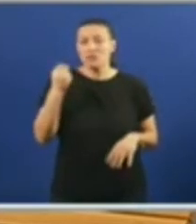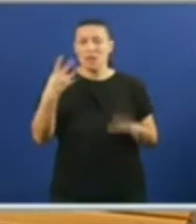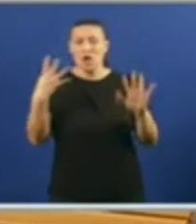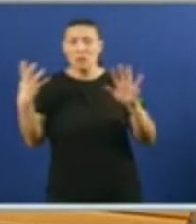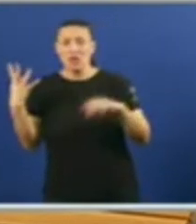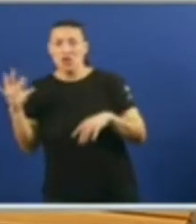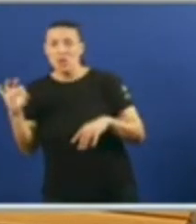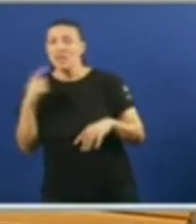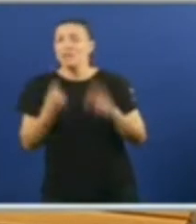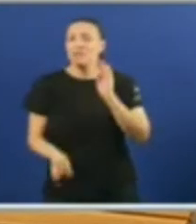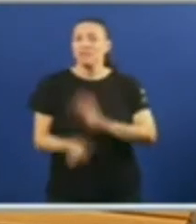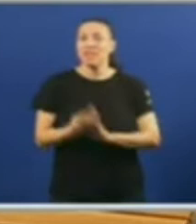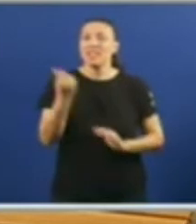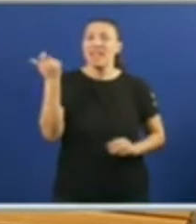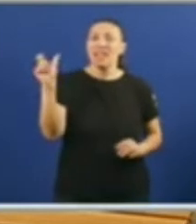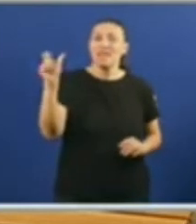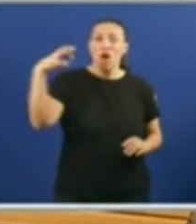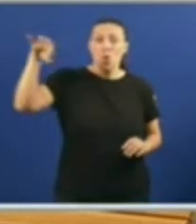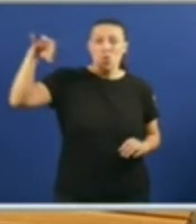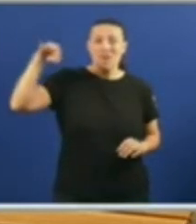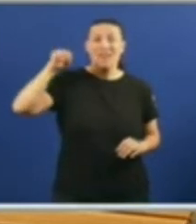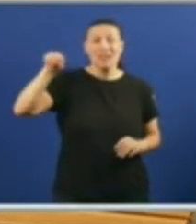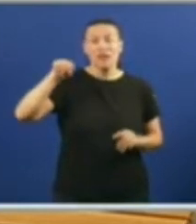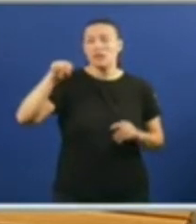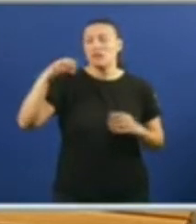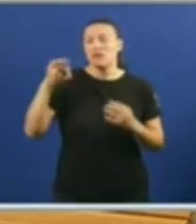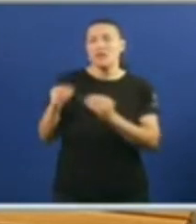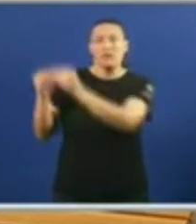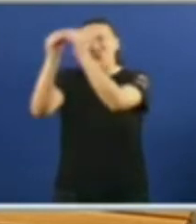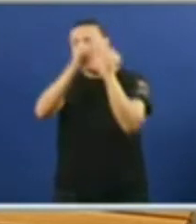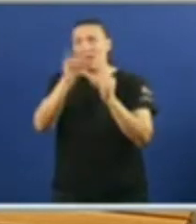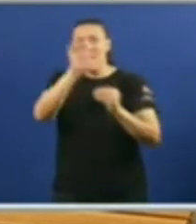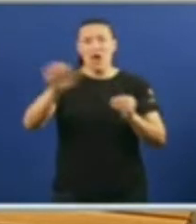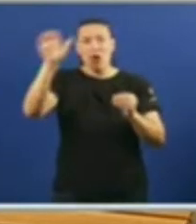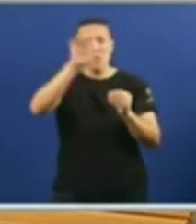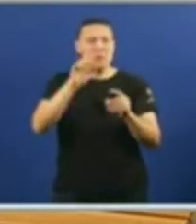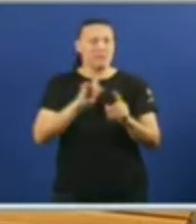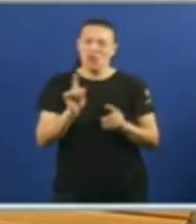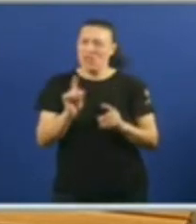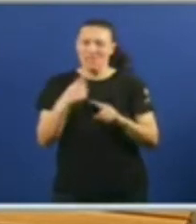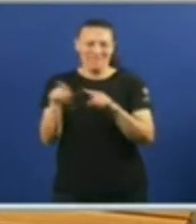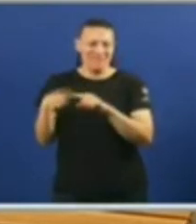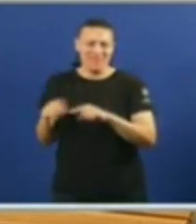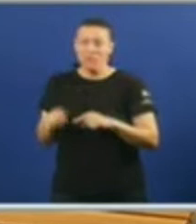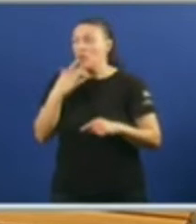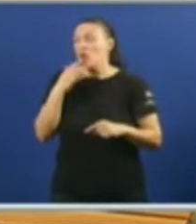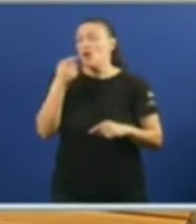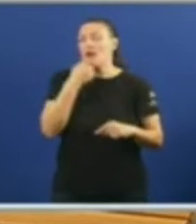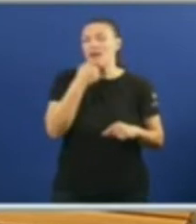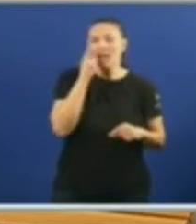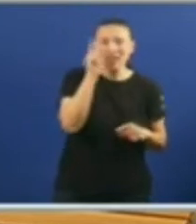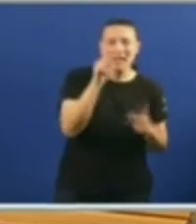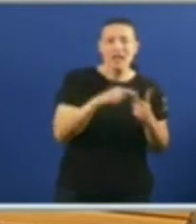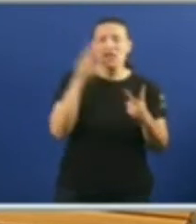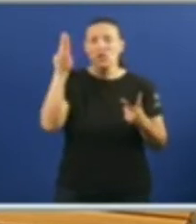tarifa única que tamén hai que decir que non é a norma en todos os países do noso contorno. Visiten vostedes o Reino Unido, visiten